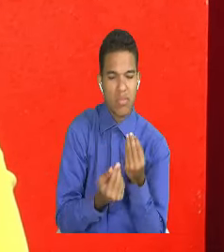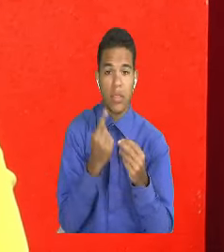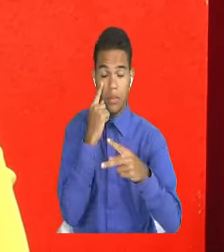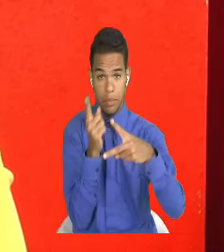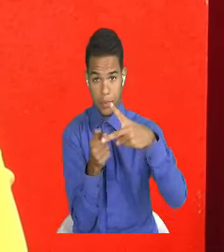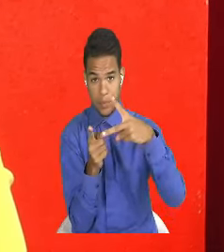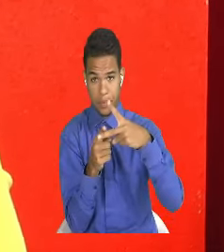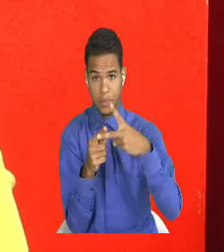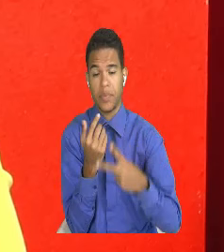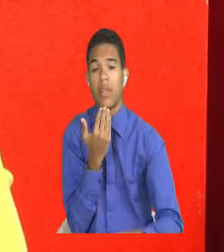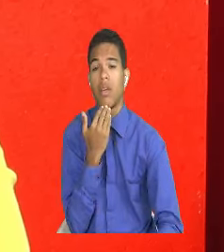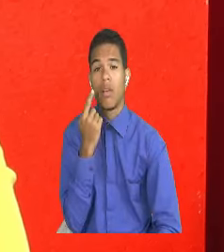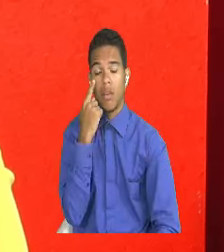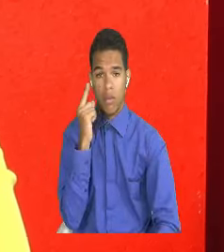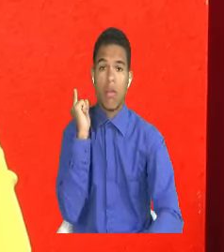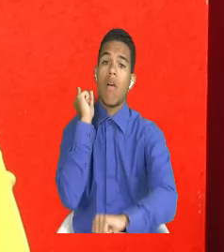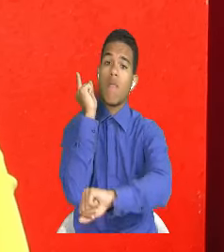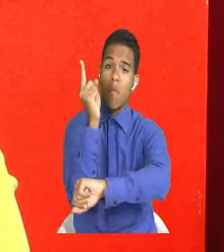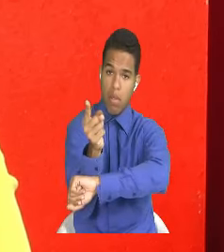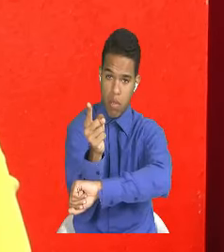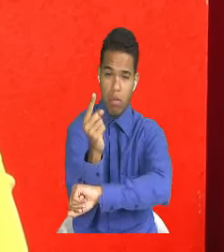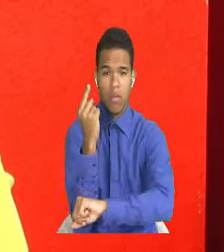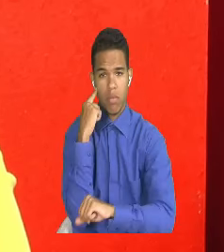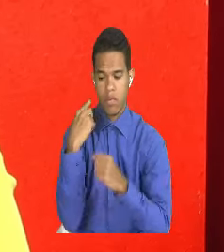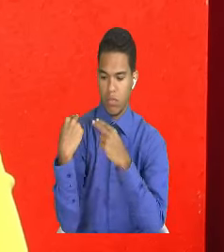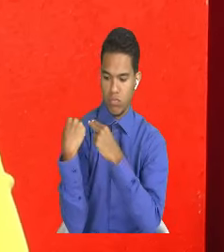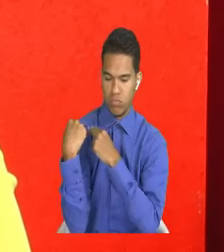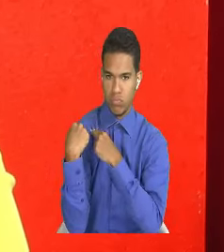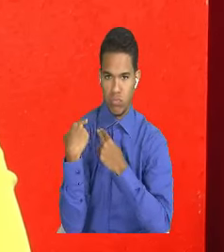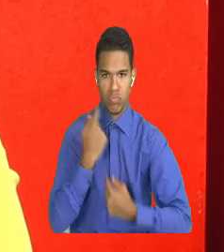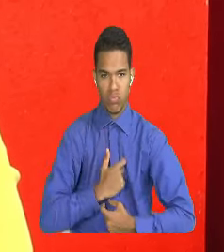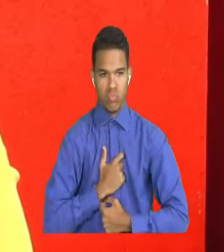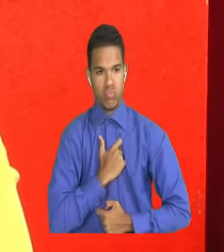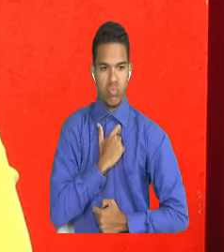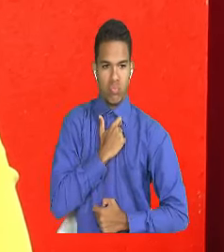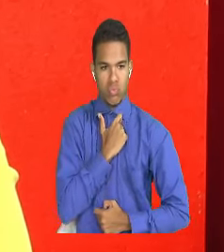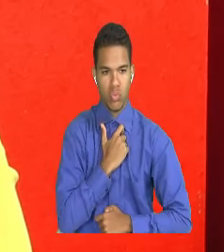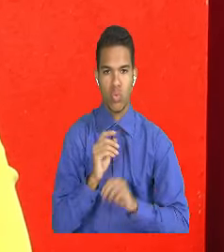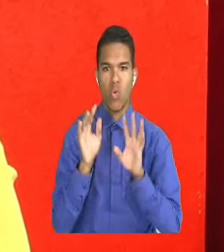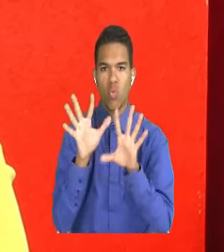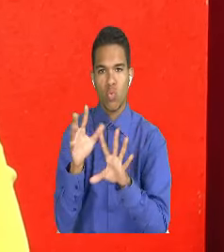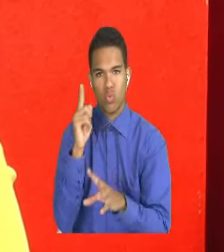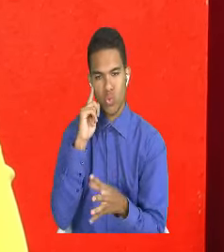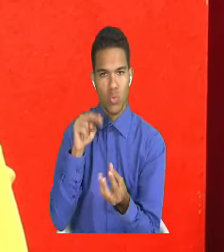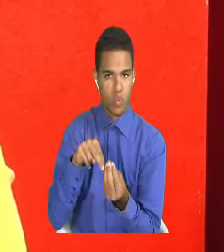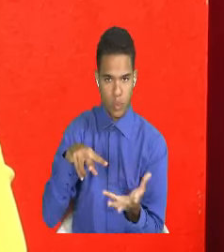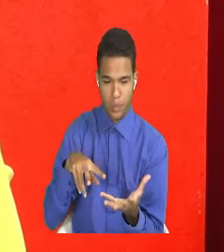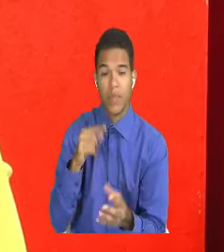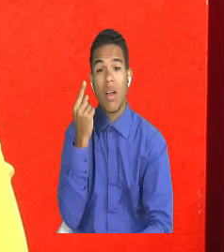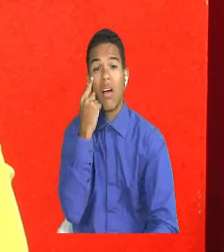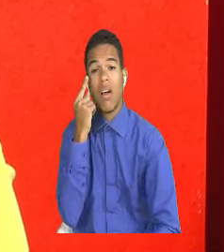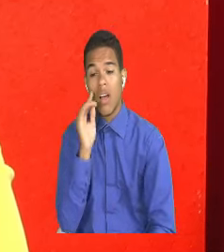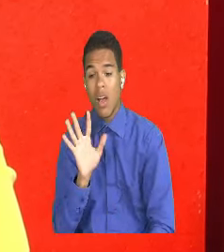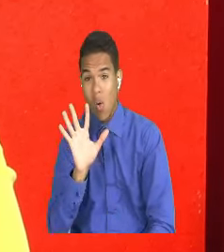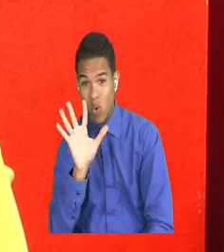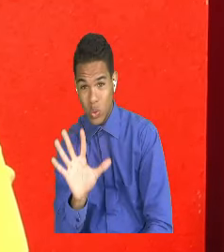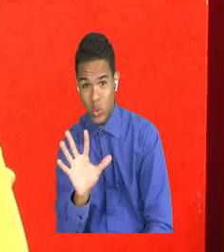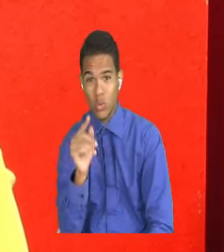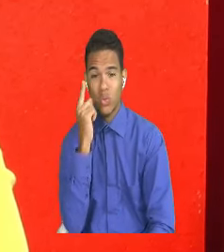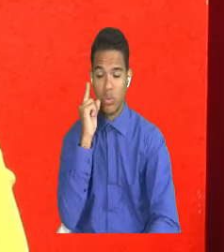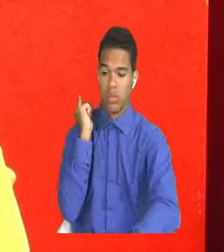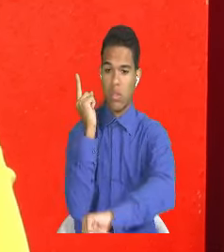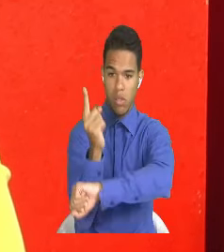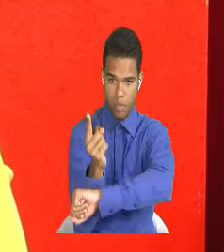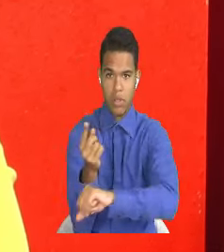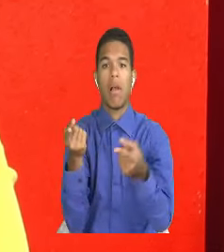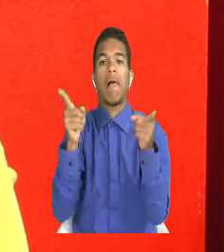civilmente puede presentar una demanda de responsabilidad civil extracontractual. Esa demanda tiene un término también de prescripción que es